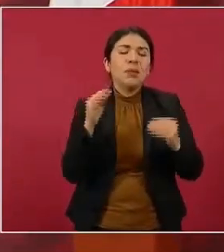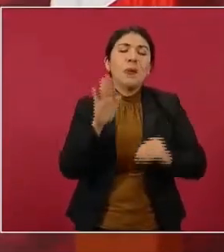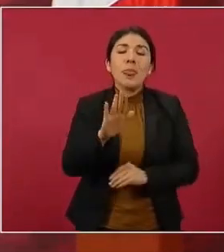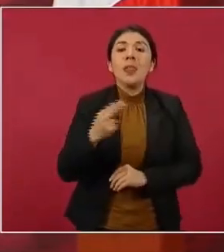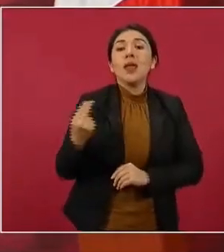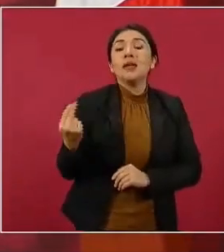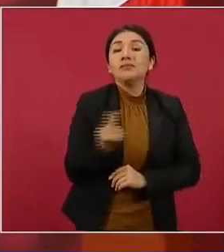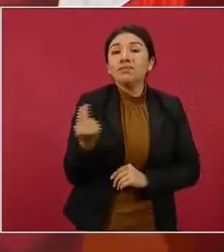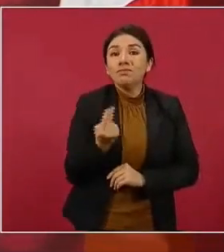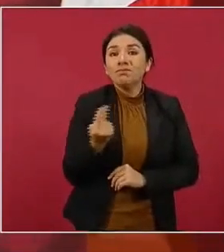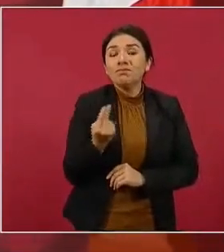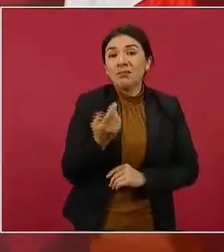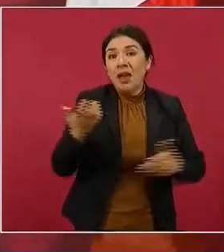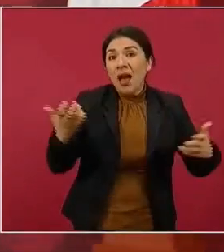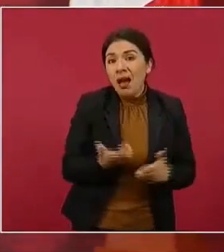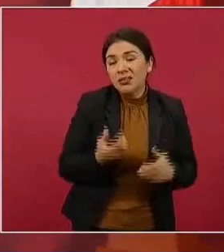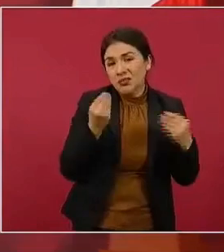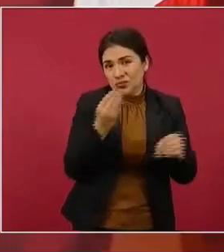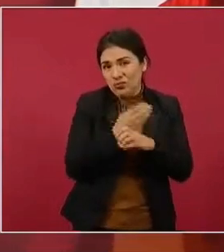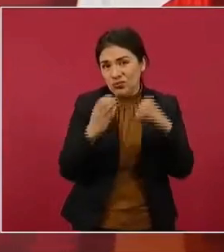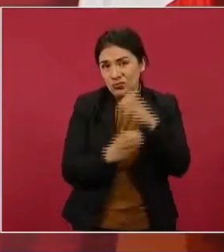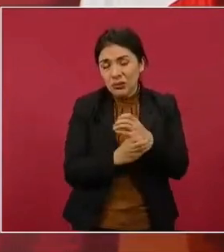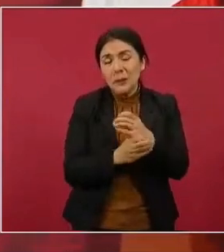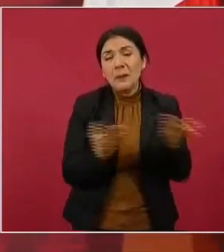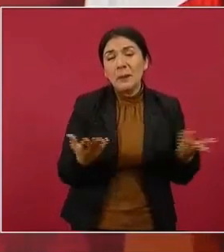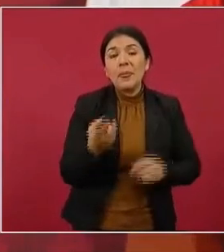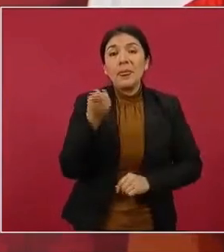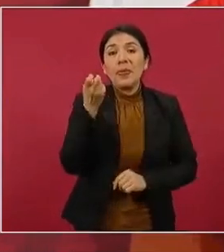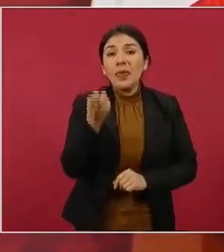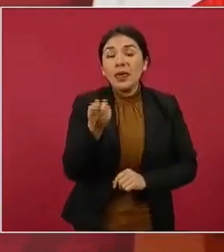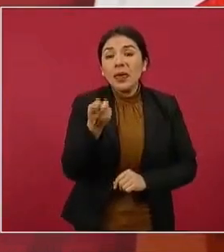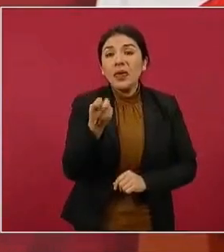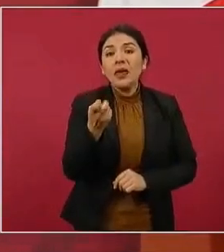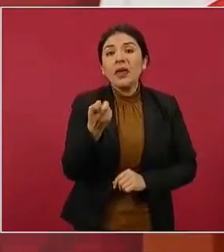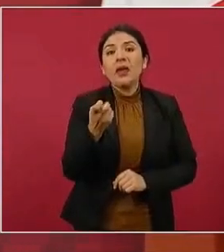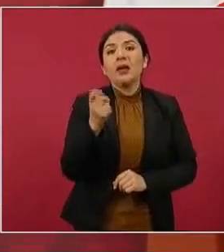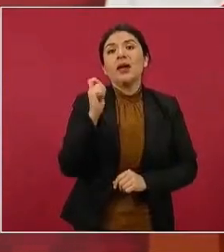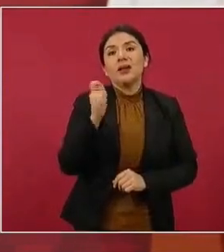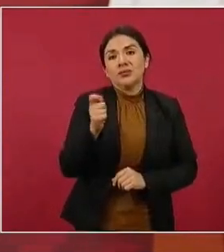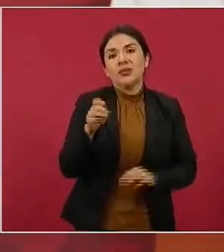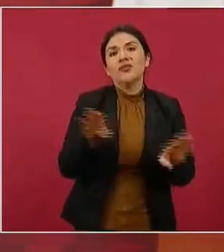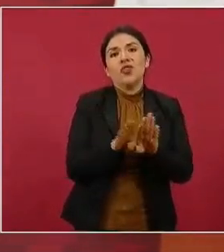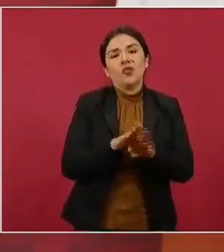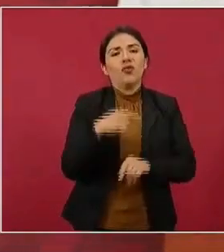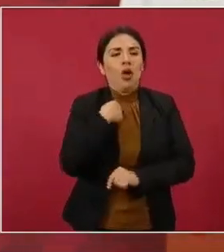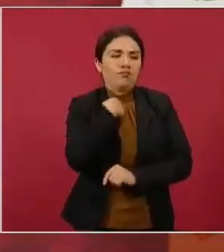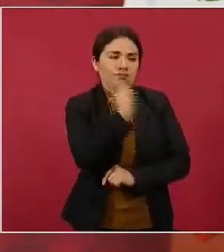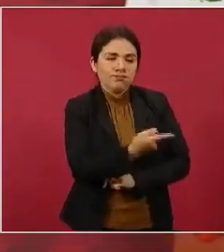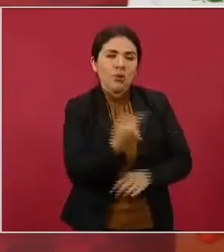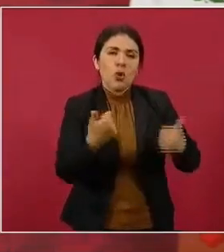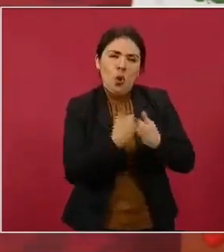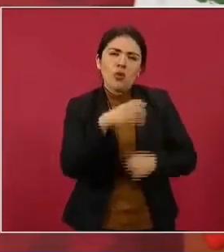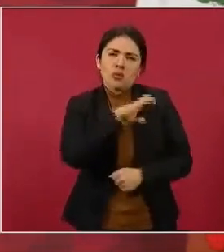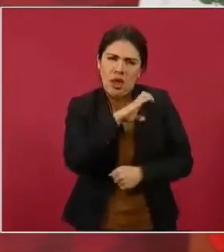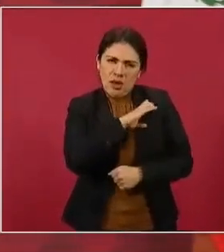necesitamos, y esto es una autocrítica fraterna,